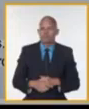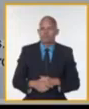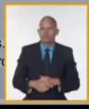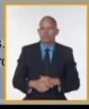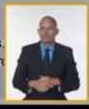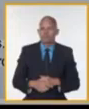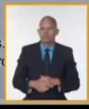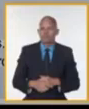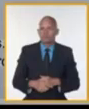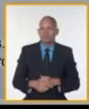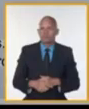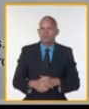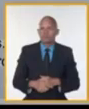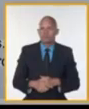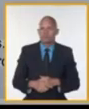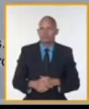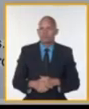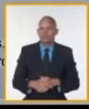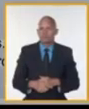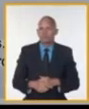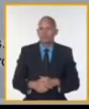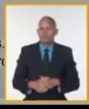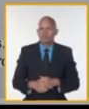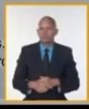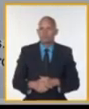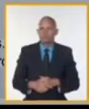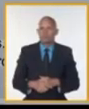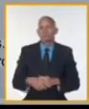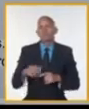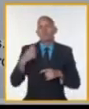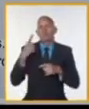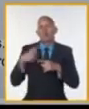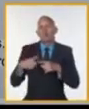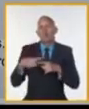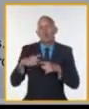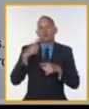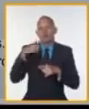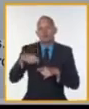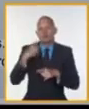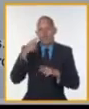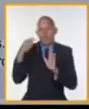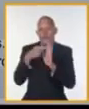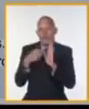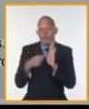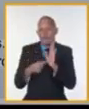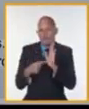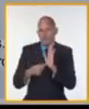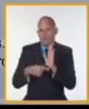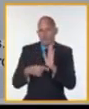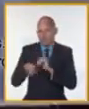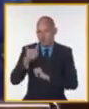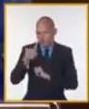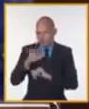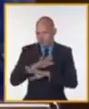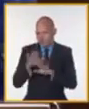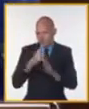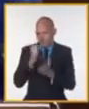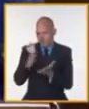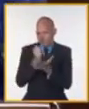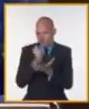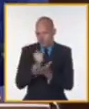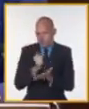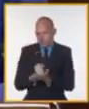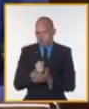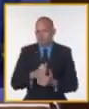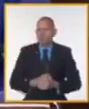nuevas tarifas para el servicio de transportación de pasajeros y las nuevas tarifas del gas licuado. Es decir, son